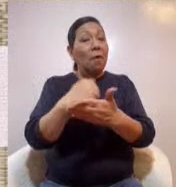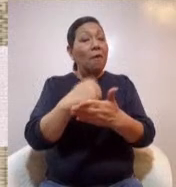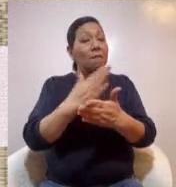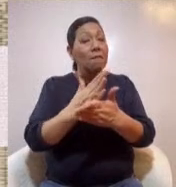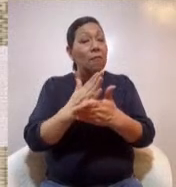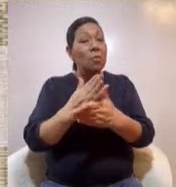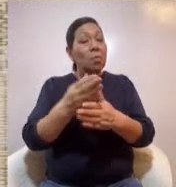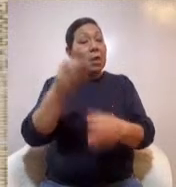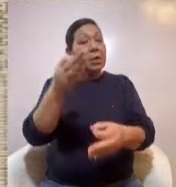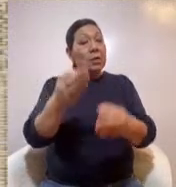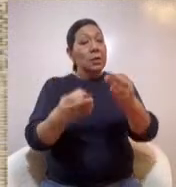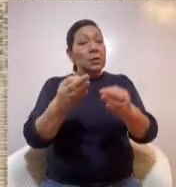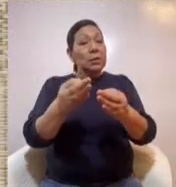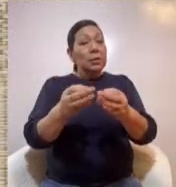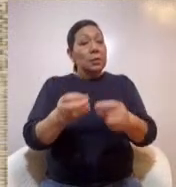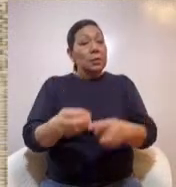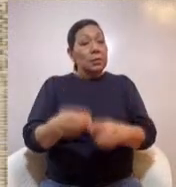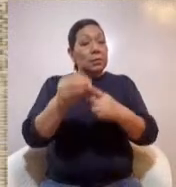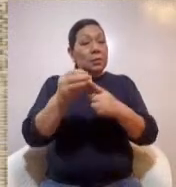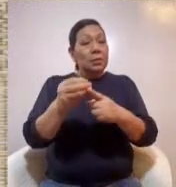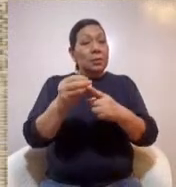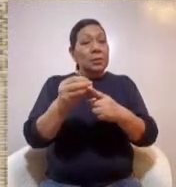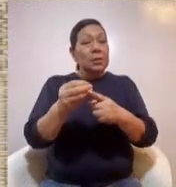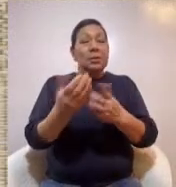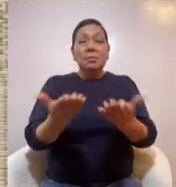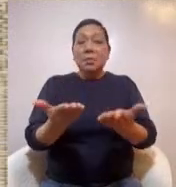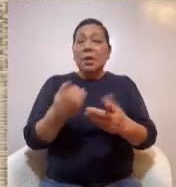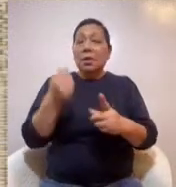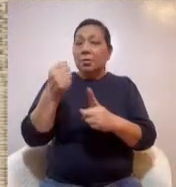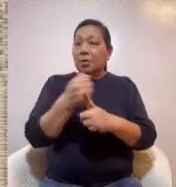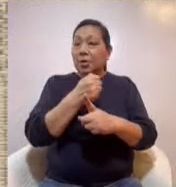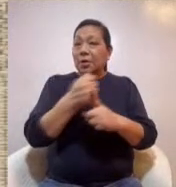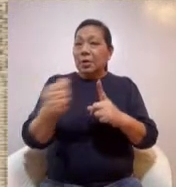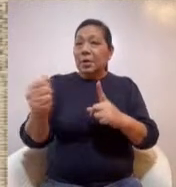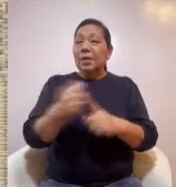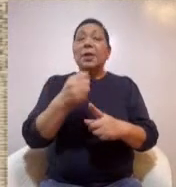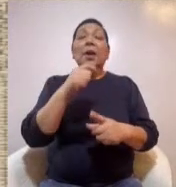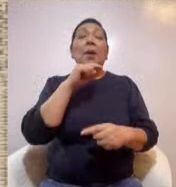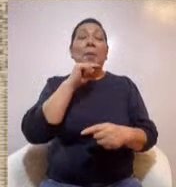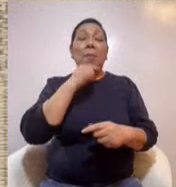de un sistema de justicia especializada